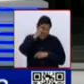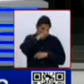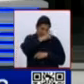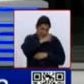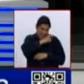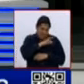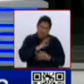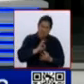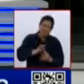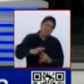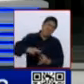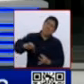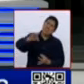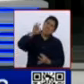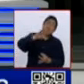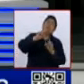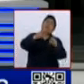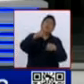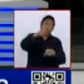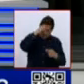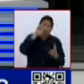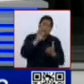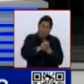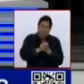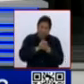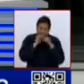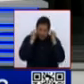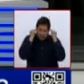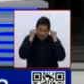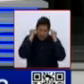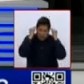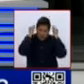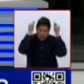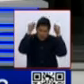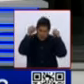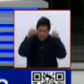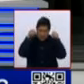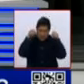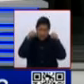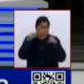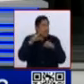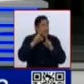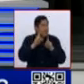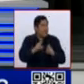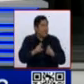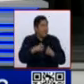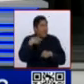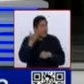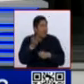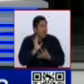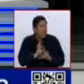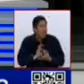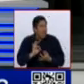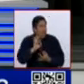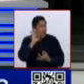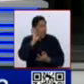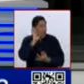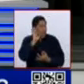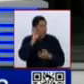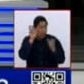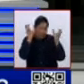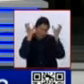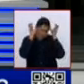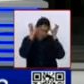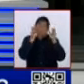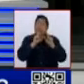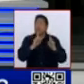De sobrenaturales. Sí, a ver, te quiero hacer una pregunta. ¿Tú crees en los duendes? Te pregunto yo, te repregunto. ¿Hay espíritus malignos?